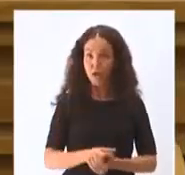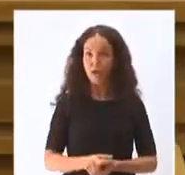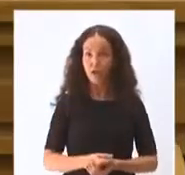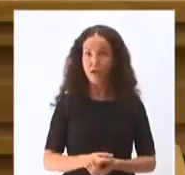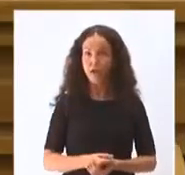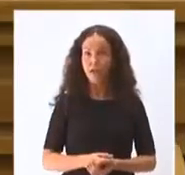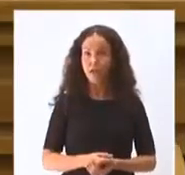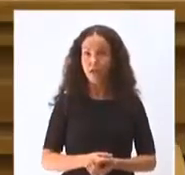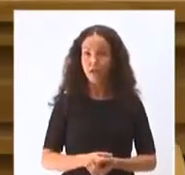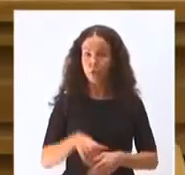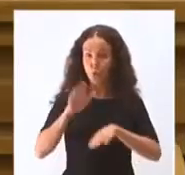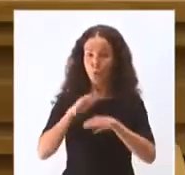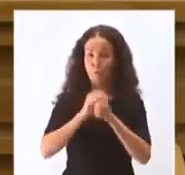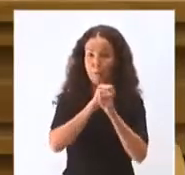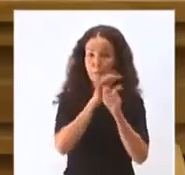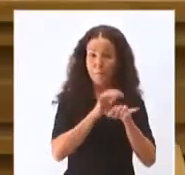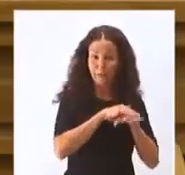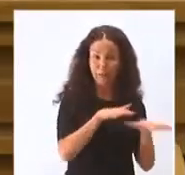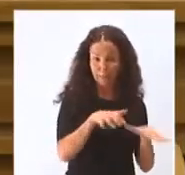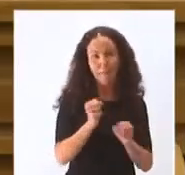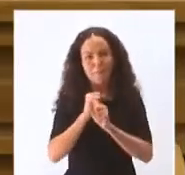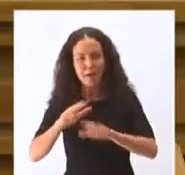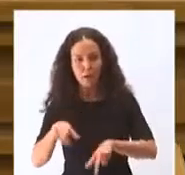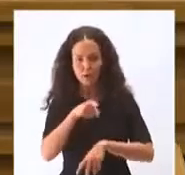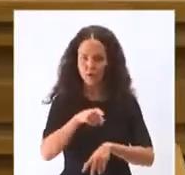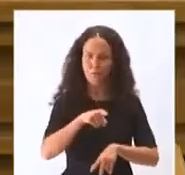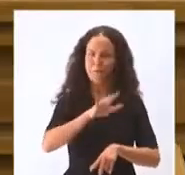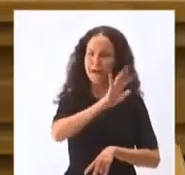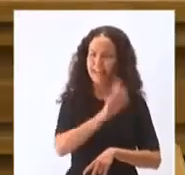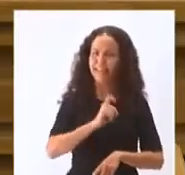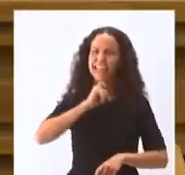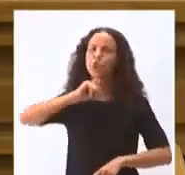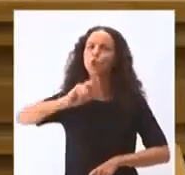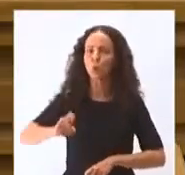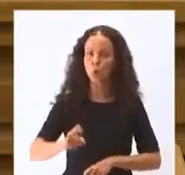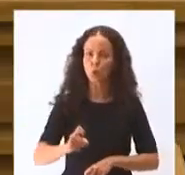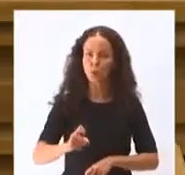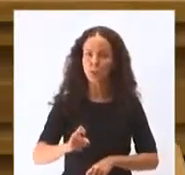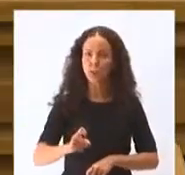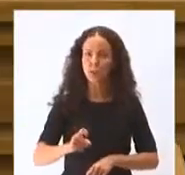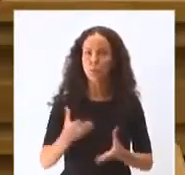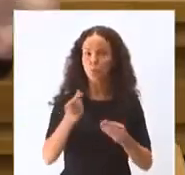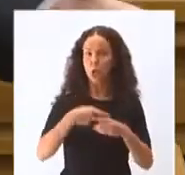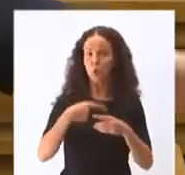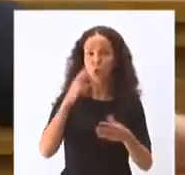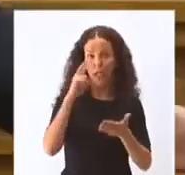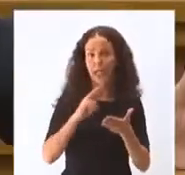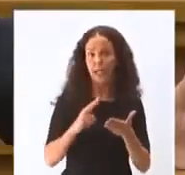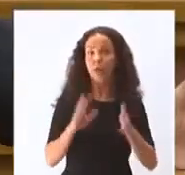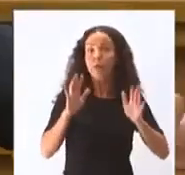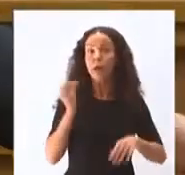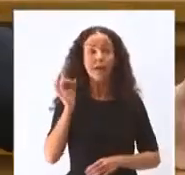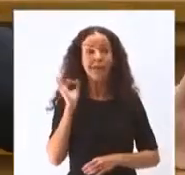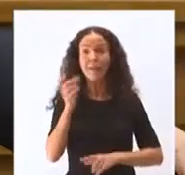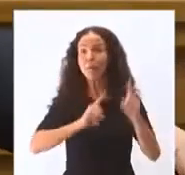con la pandemia me parece insultante las cosas que he llegado a leer y escuchar insultante pero lo siento y verdad es que no hay ningún